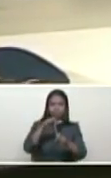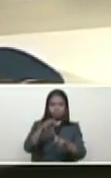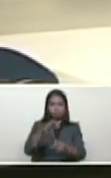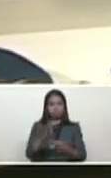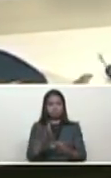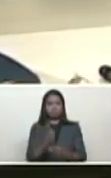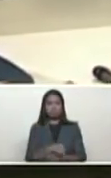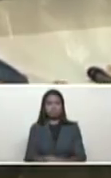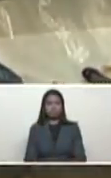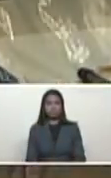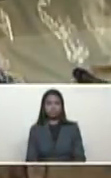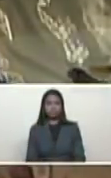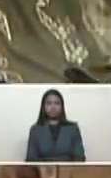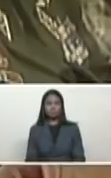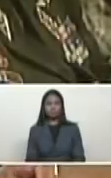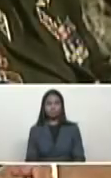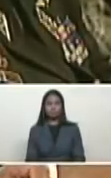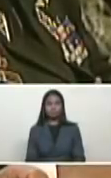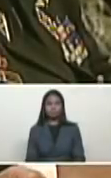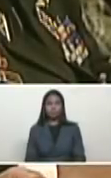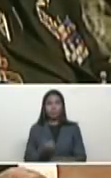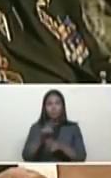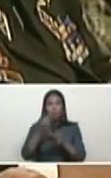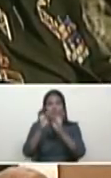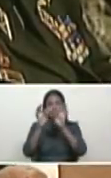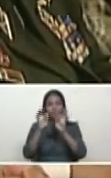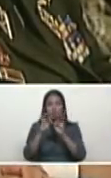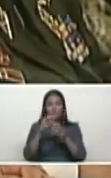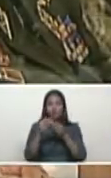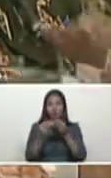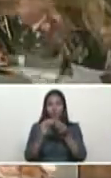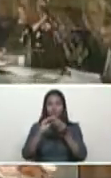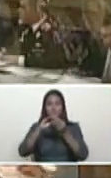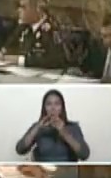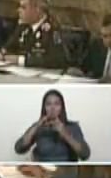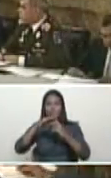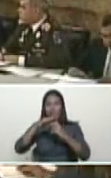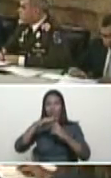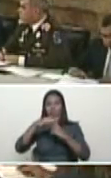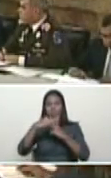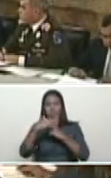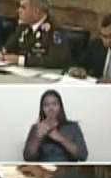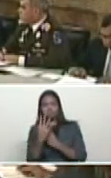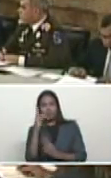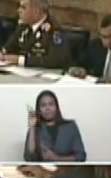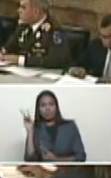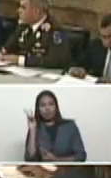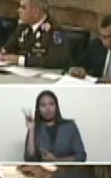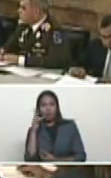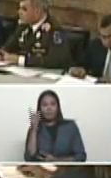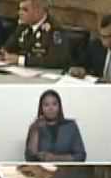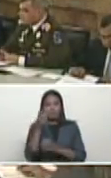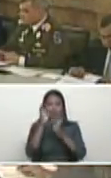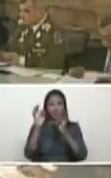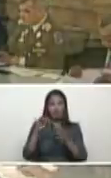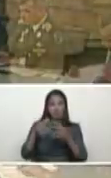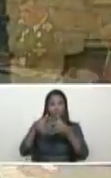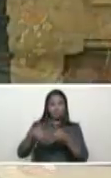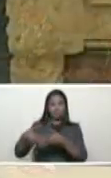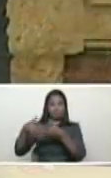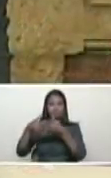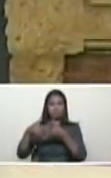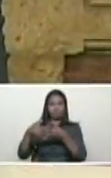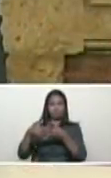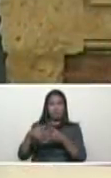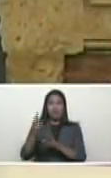días busca cómo hacerle daño a venezuela desde afuera y desde adentro que nadie se